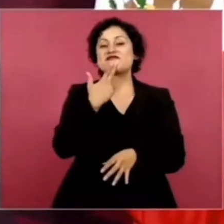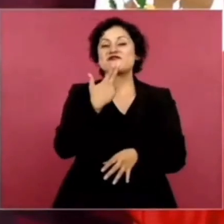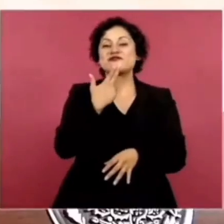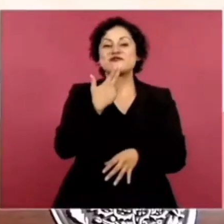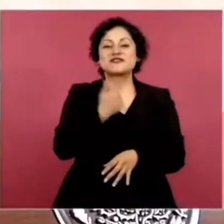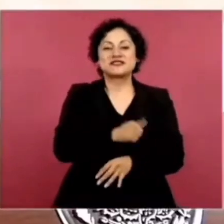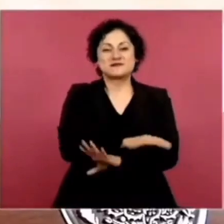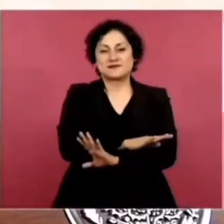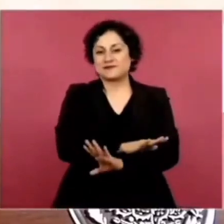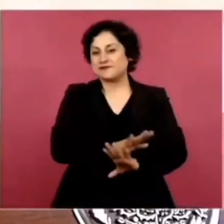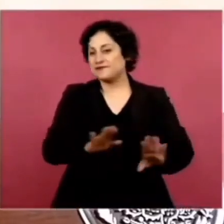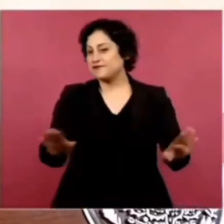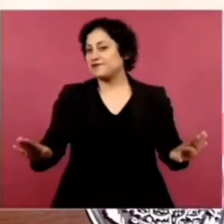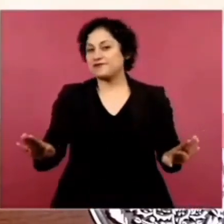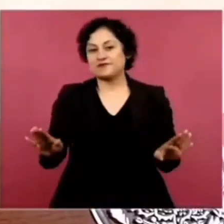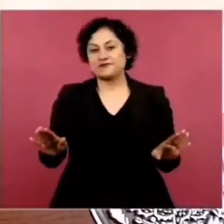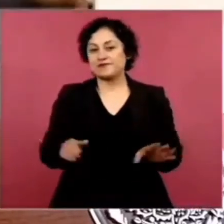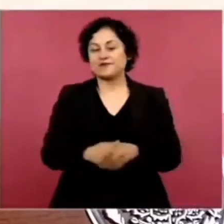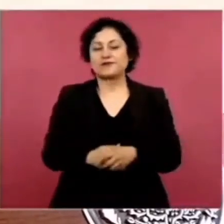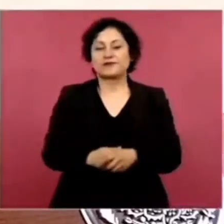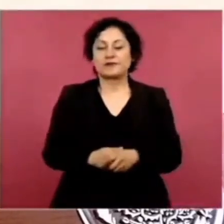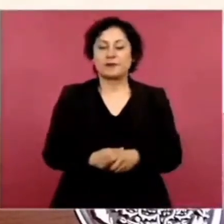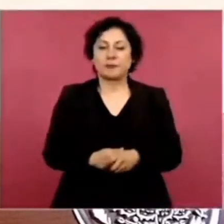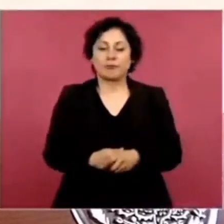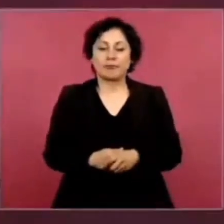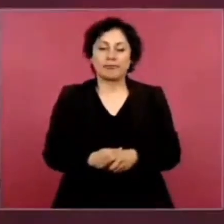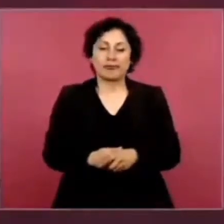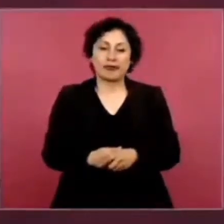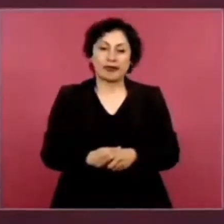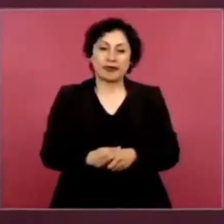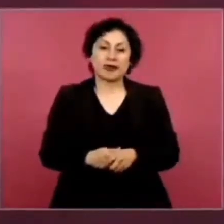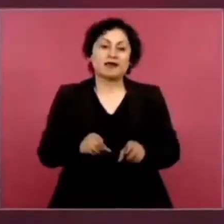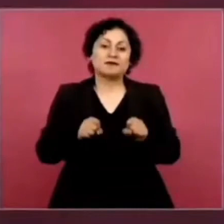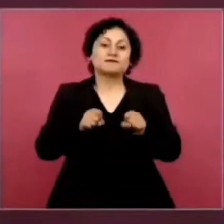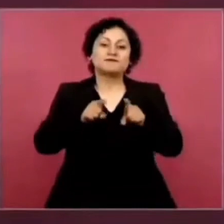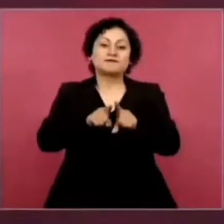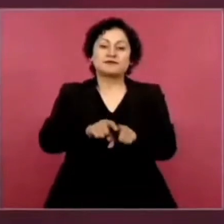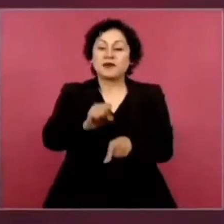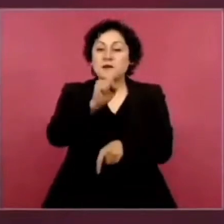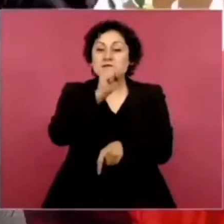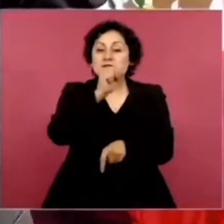para nada. Y lo mismo esto de los espectaculares, que